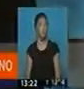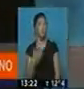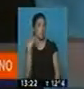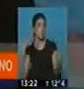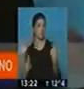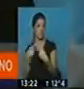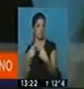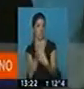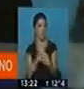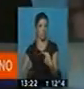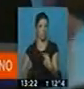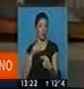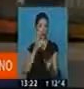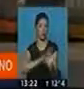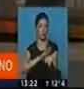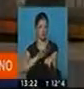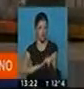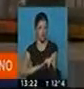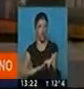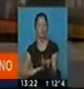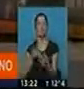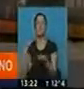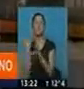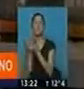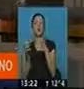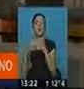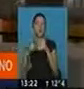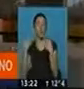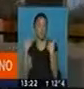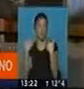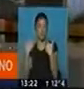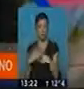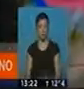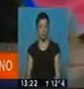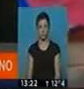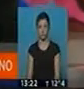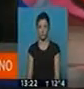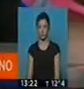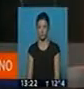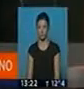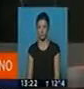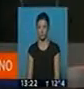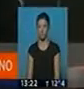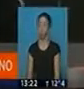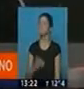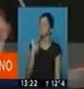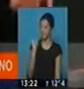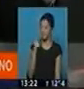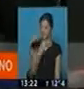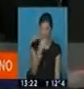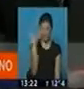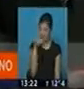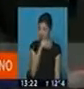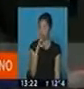con un gobierno de izquierda como lo que propone Podemos, sí, de Europa, sí. ¿No? Me parece por ahí, Inda, retomando lo que decía Rulo recién y